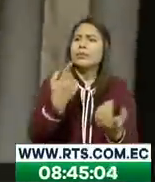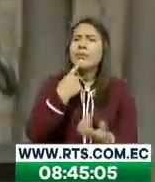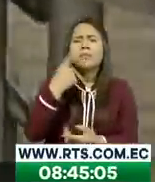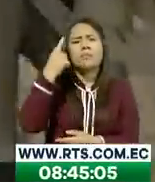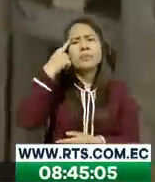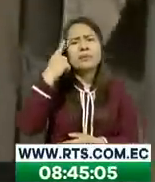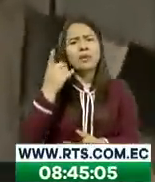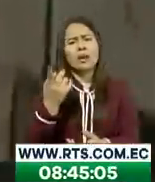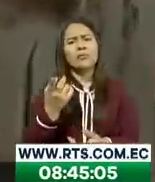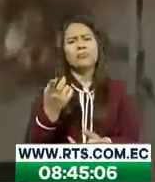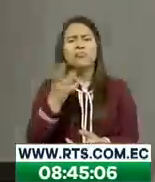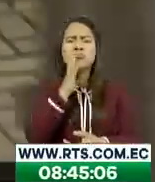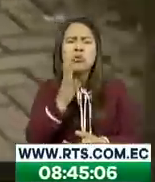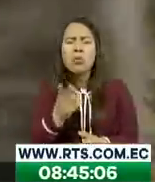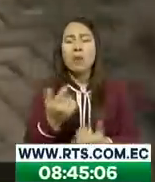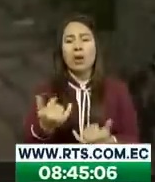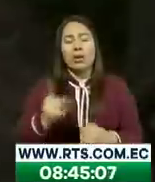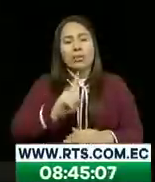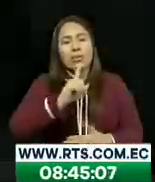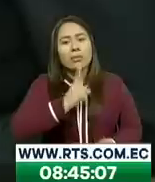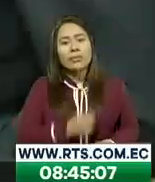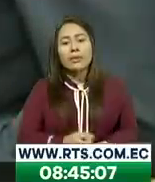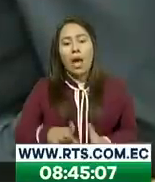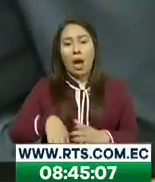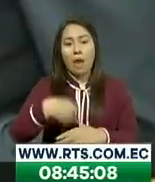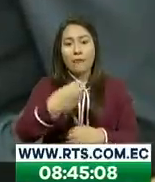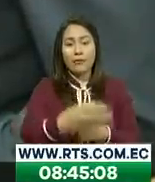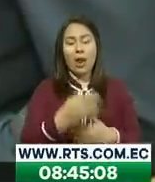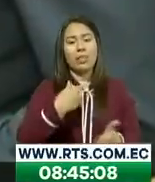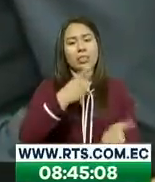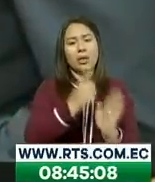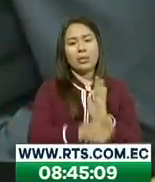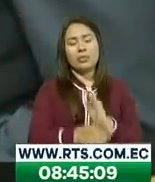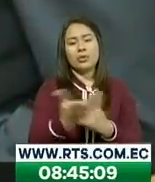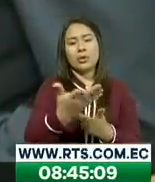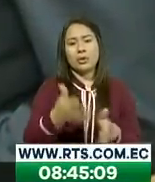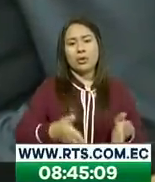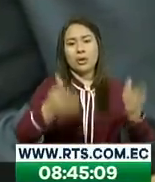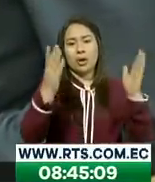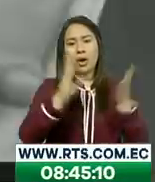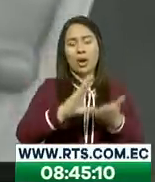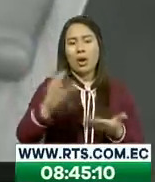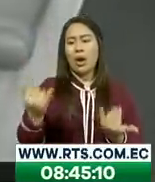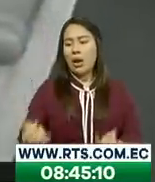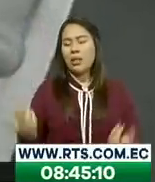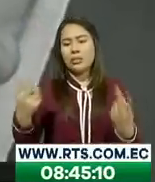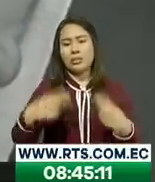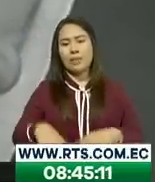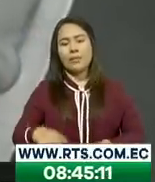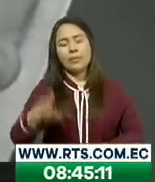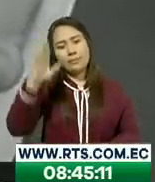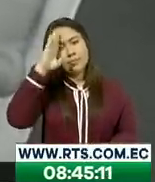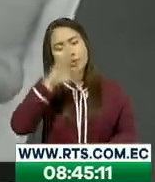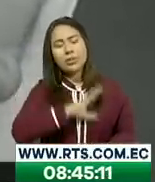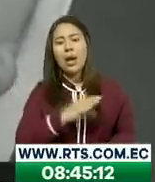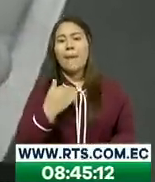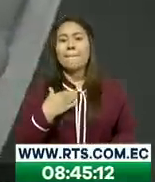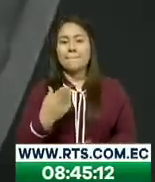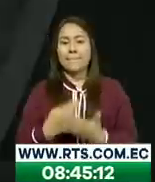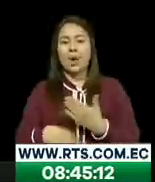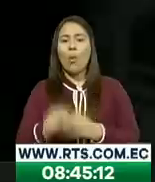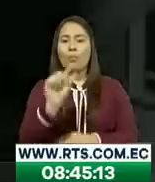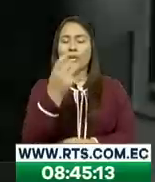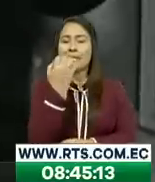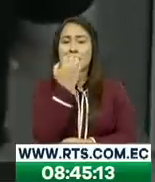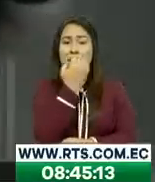víctima puso la denuncia tanto en la unidad educativa como en la fiscalía. Mi hijo ahorita su estado nervioso lo tiene